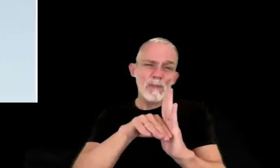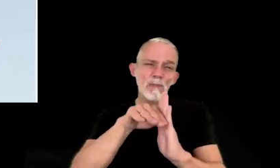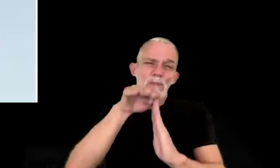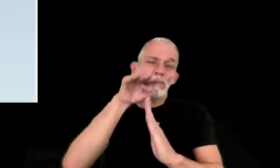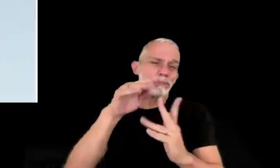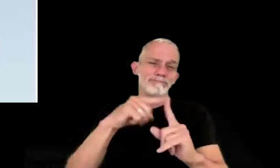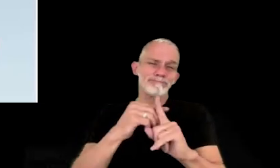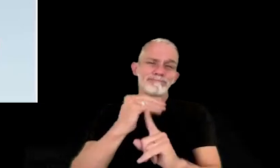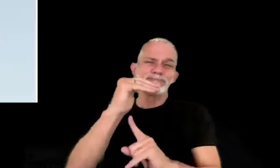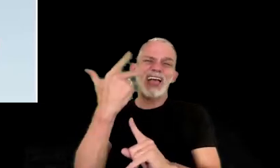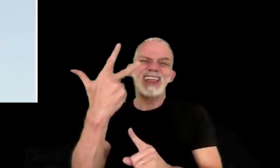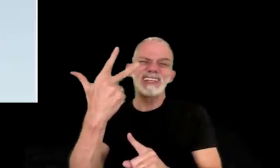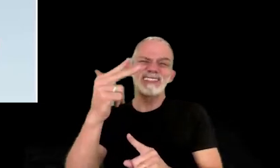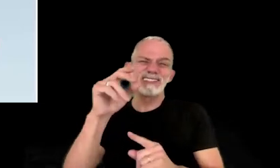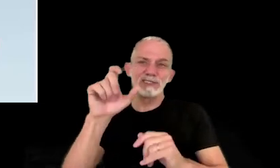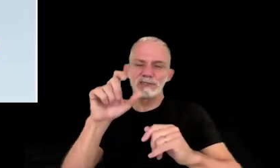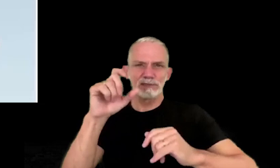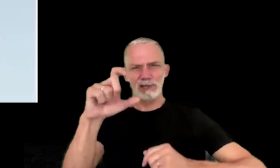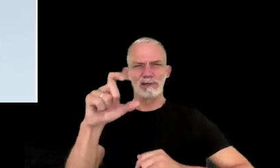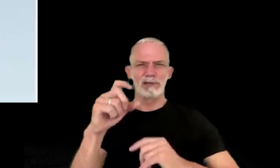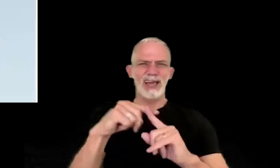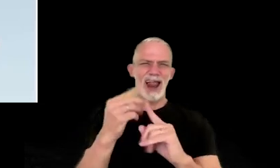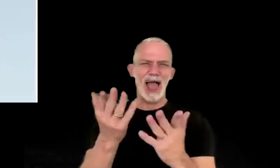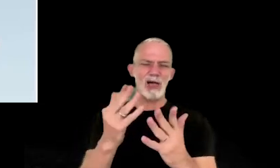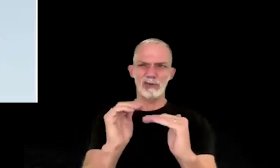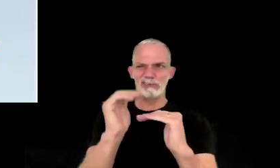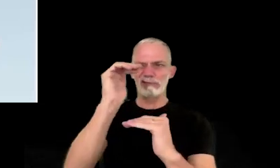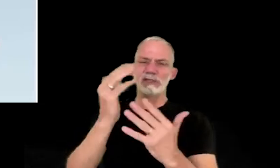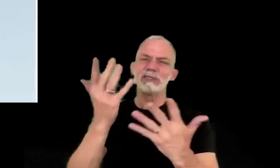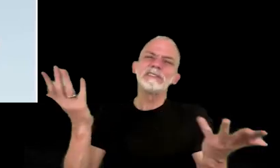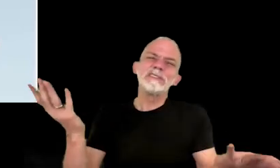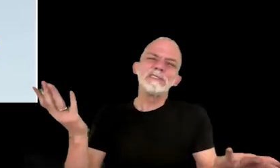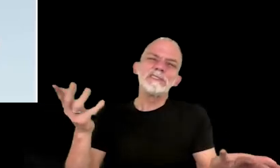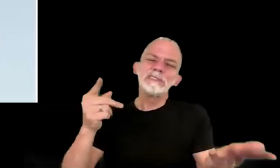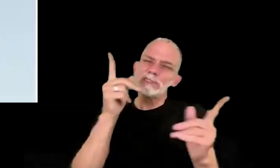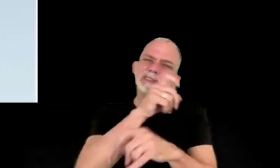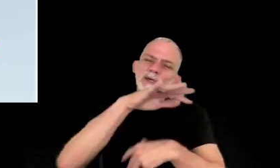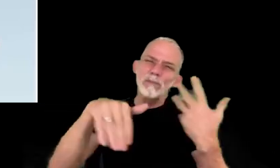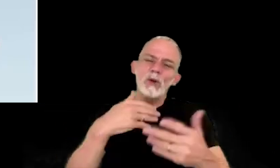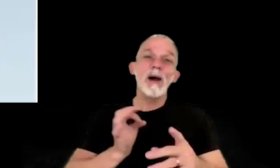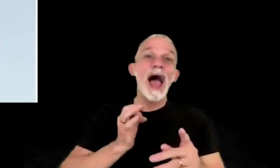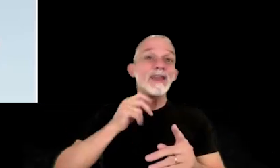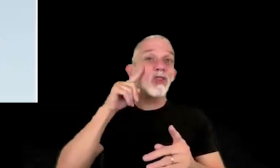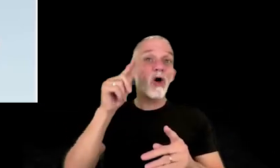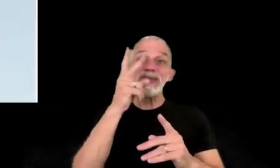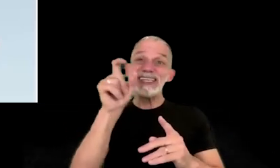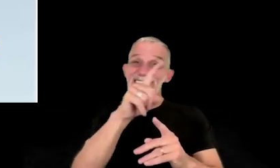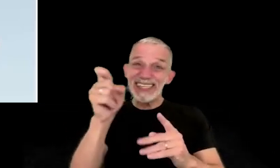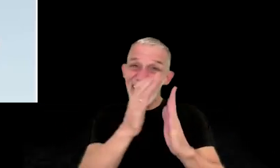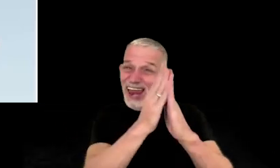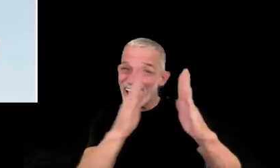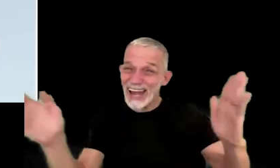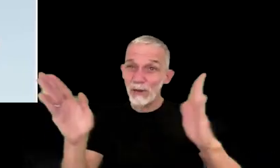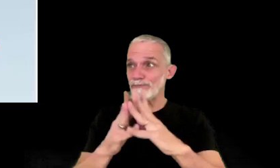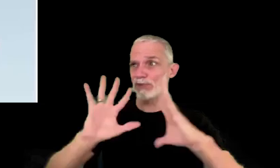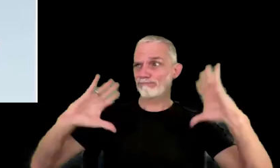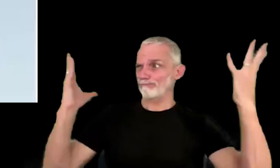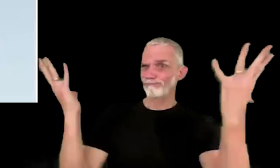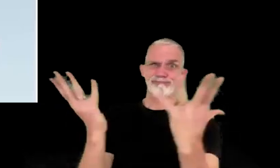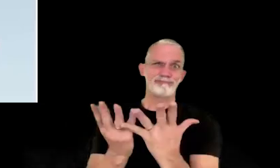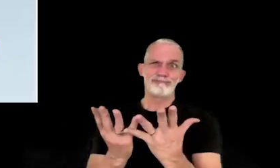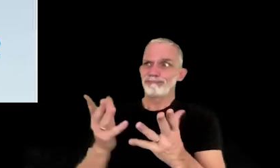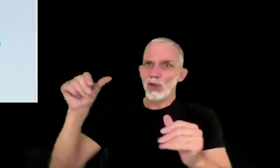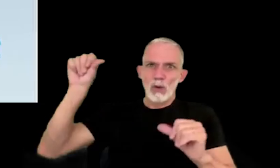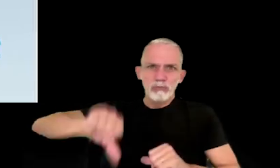a 3 grados centígrados de promedio. Entonces, ¿qué es lo que va a pasar? Y bueno, para el 2100 va a ser todo el planeta, no se va a